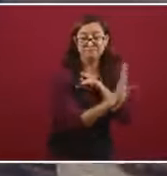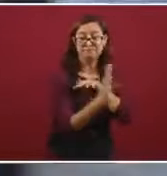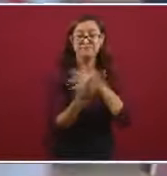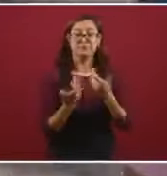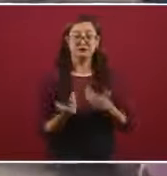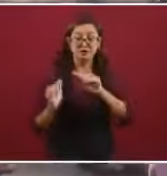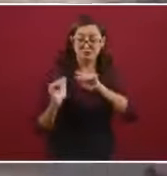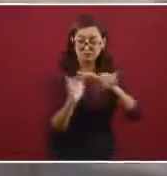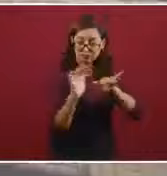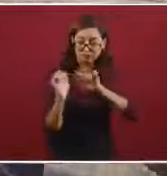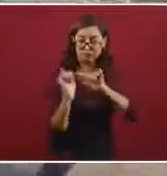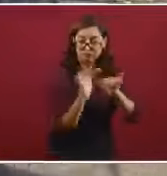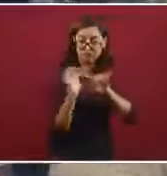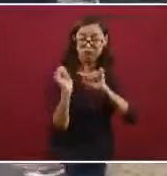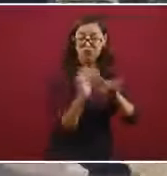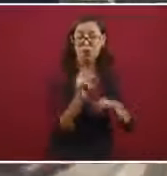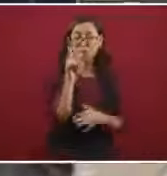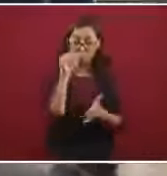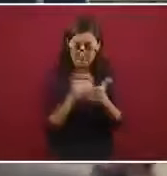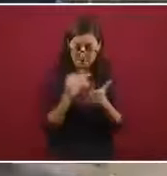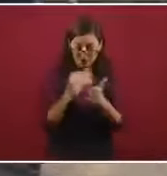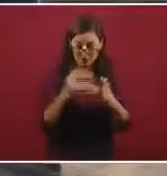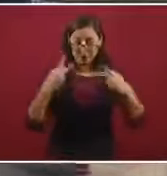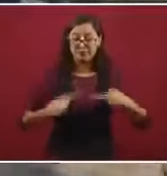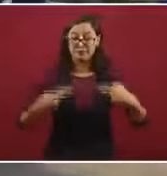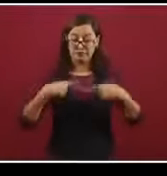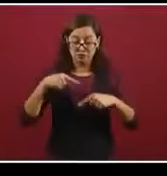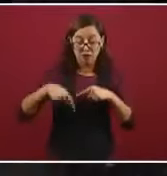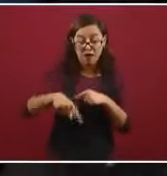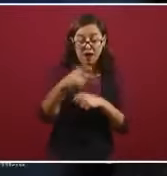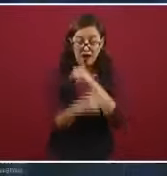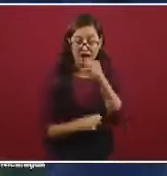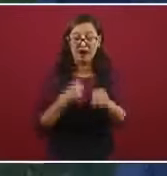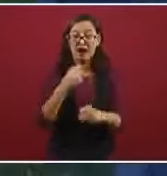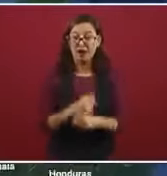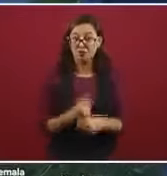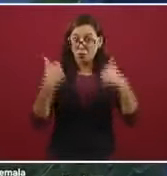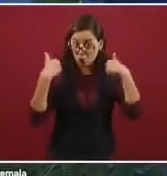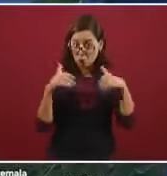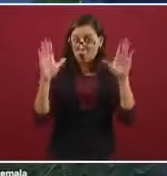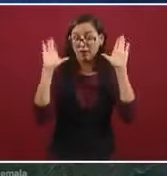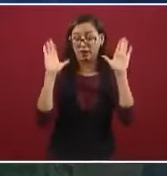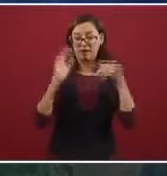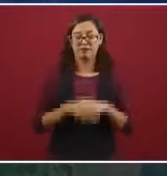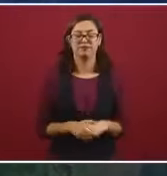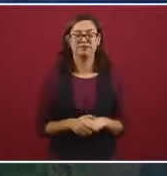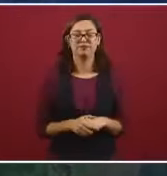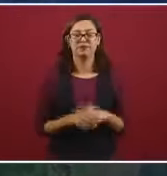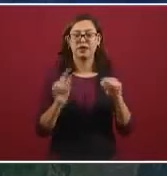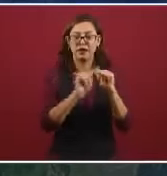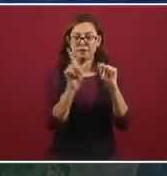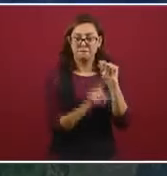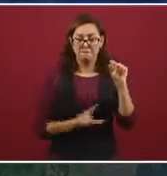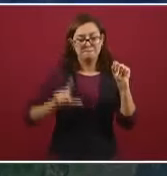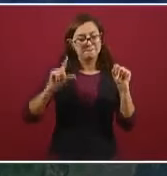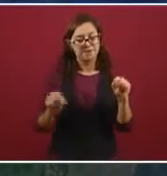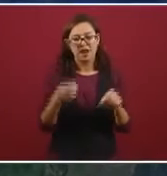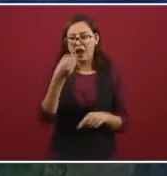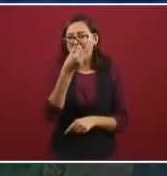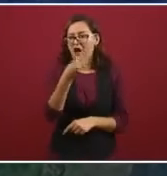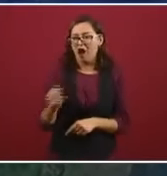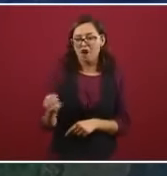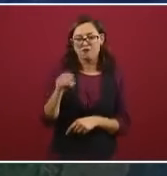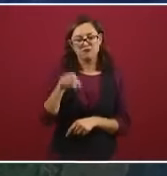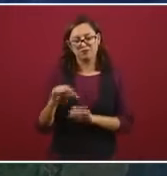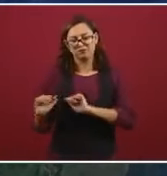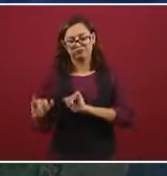continuar habría llevado a recibir más de 1 millón de personas este año. México es un país de paso obligado para los países generadores de